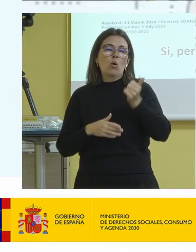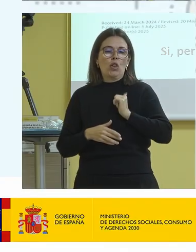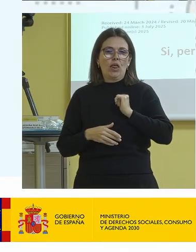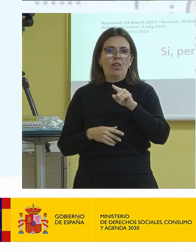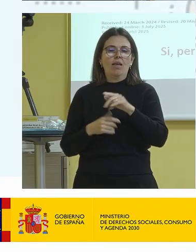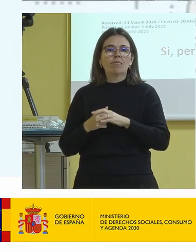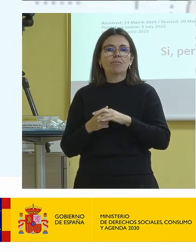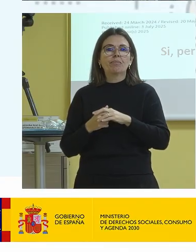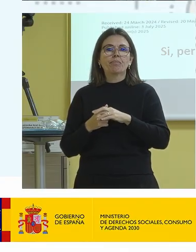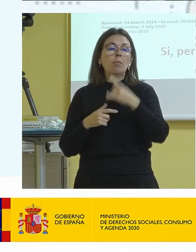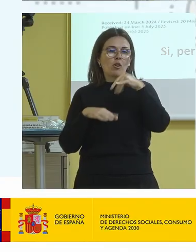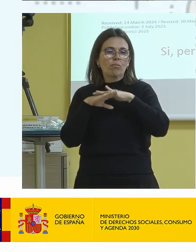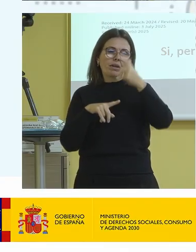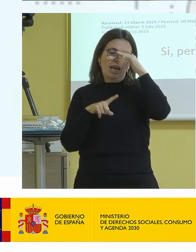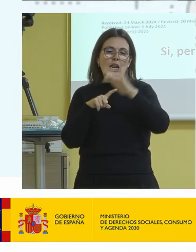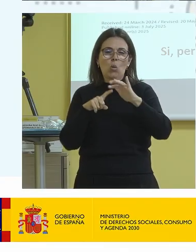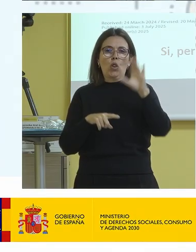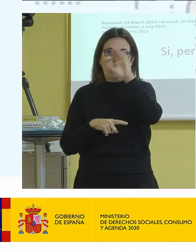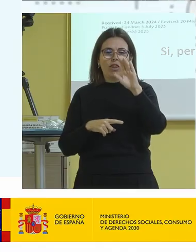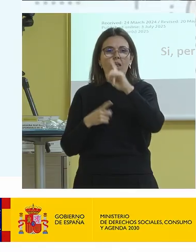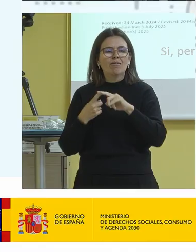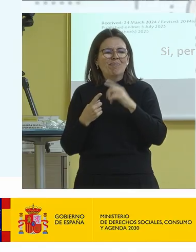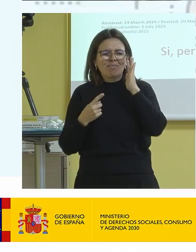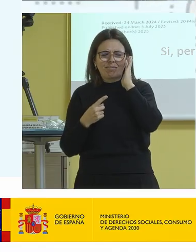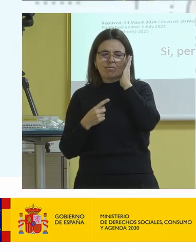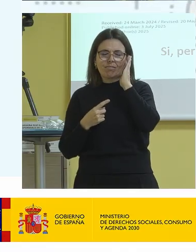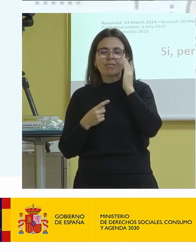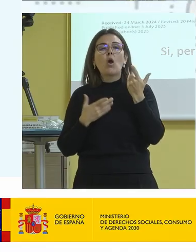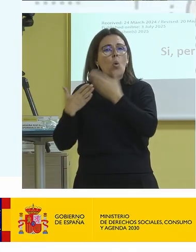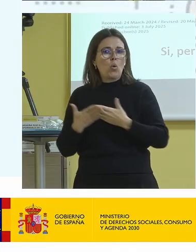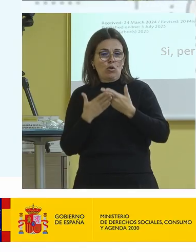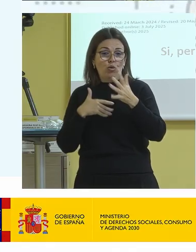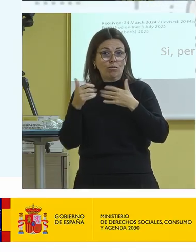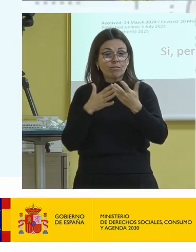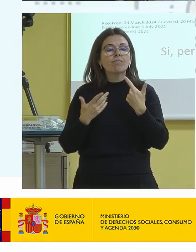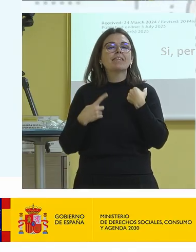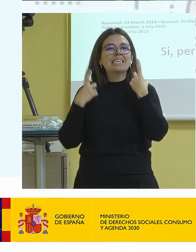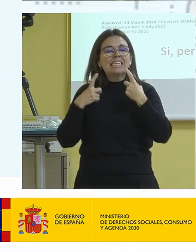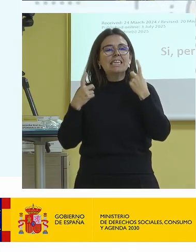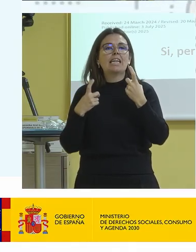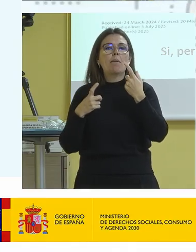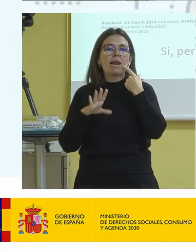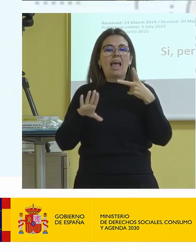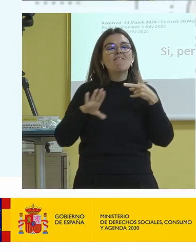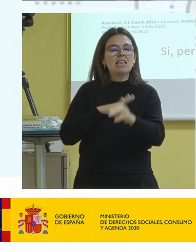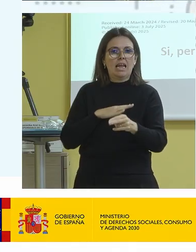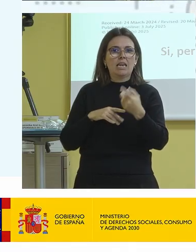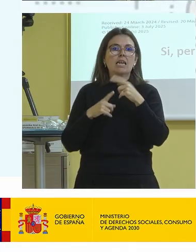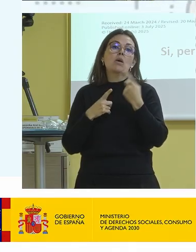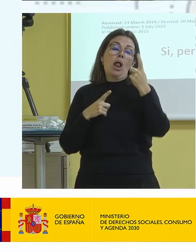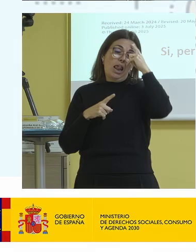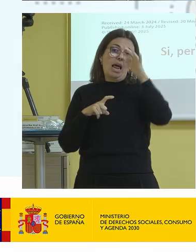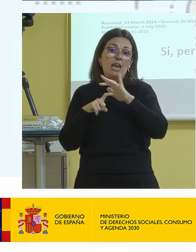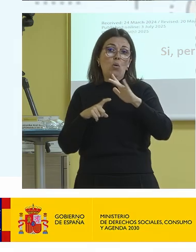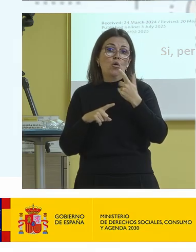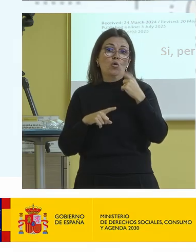para comprobar si la formación en psicología te permitía esquivar los neuromitos, ¿vale? Y